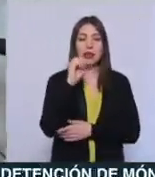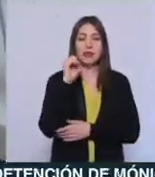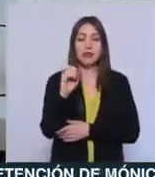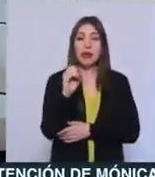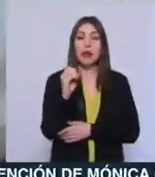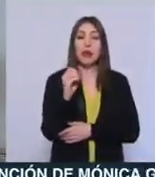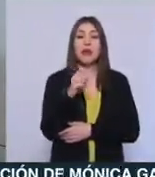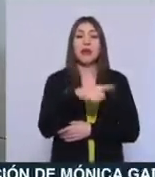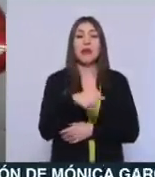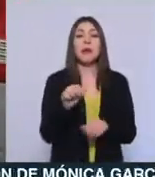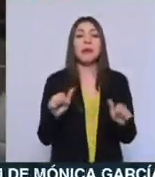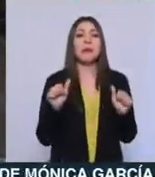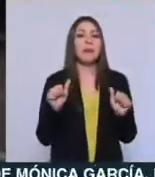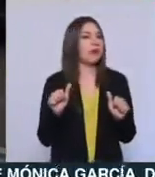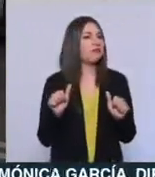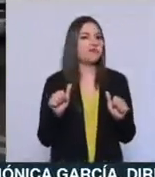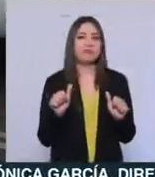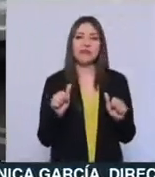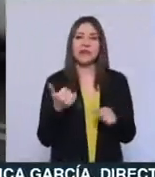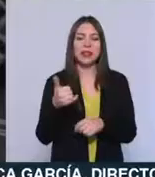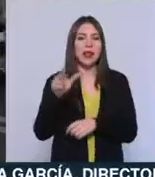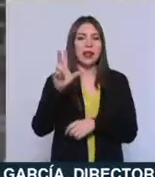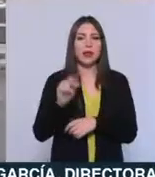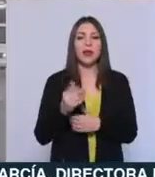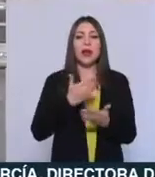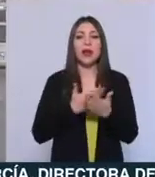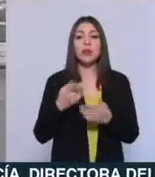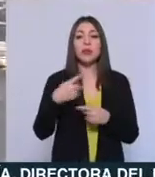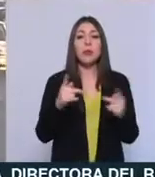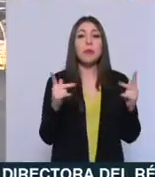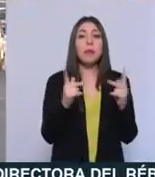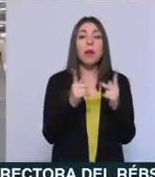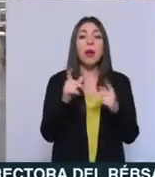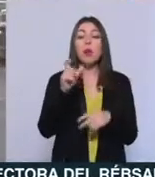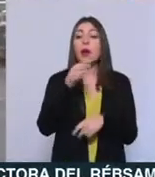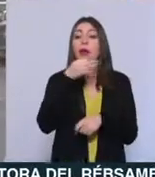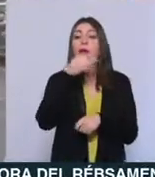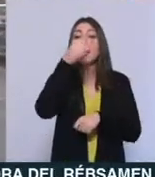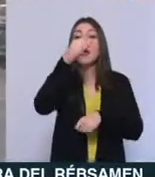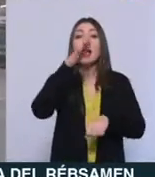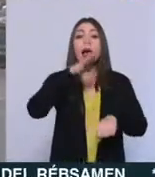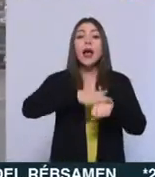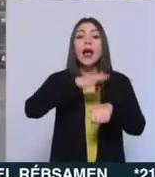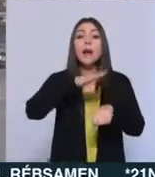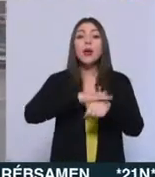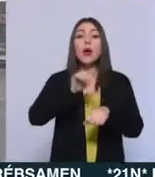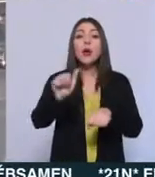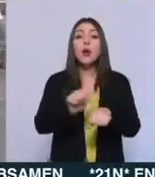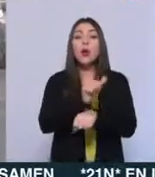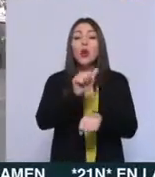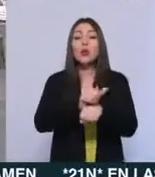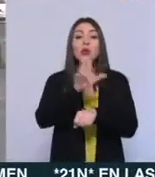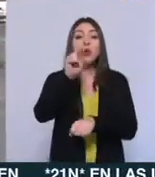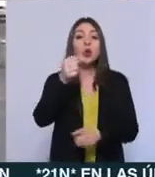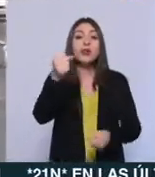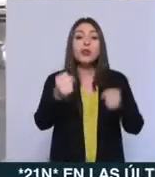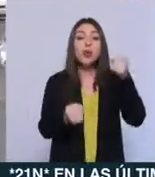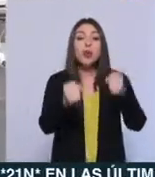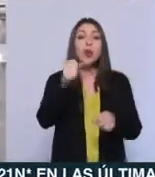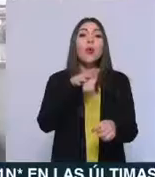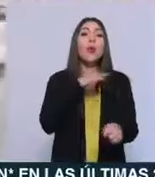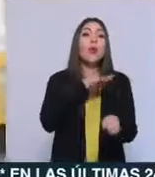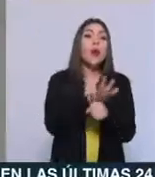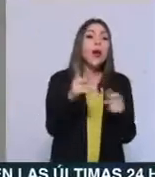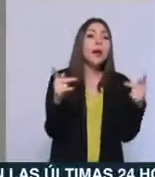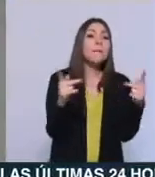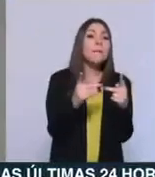podrán circular de acuerdo a la terminación de su placa cuando se decrete contingencia ambiental en su fase 1, al